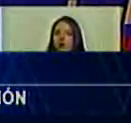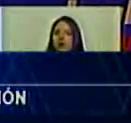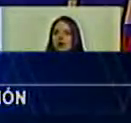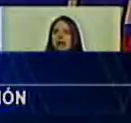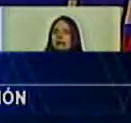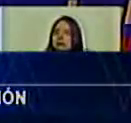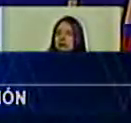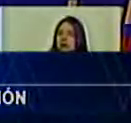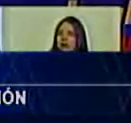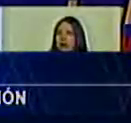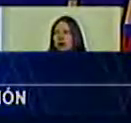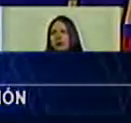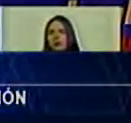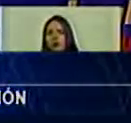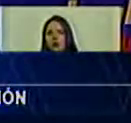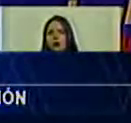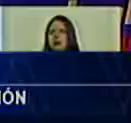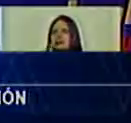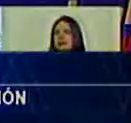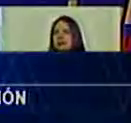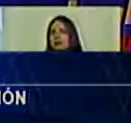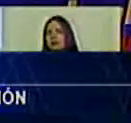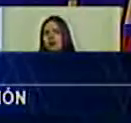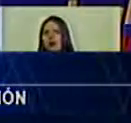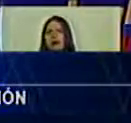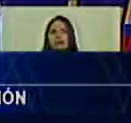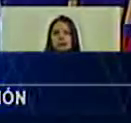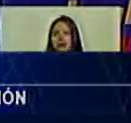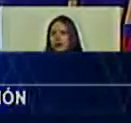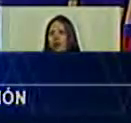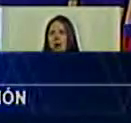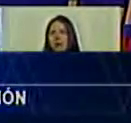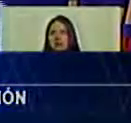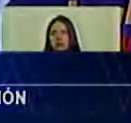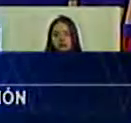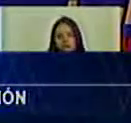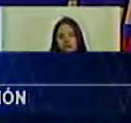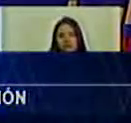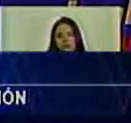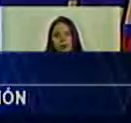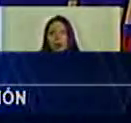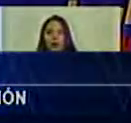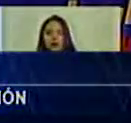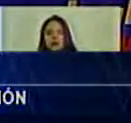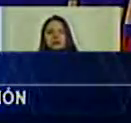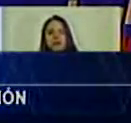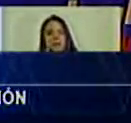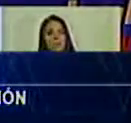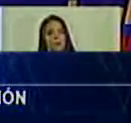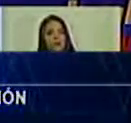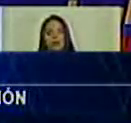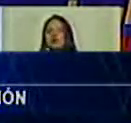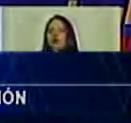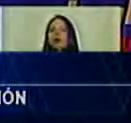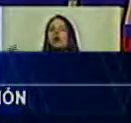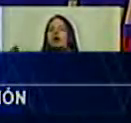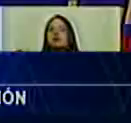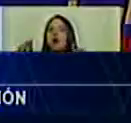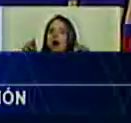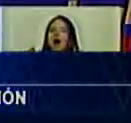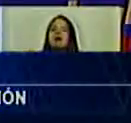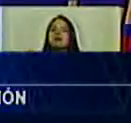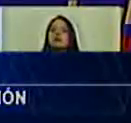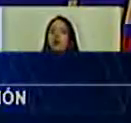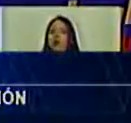sí, diálogo no, a veces sí, a veces no, a veces me escondo, a veces me muestro y siempre miento respecto a lo que se discute en esas mesas de